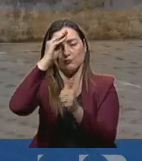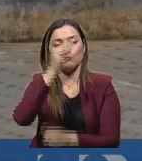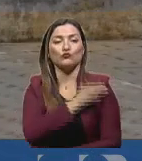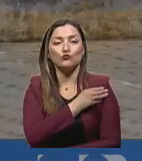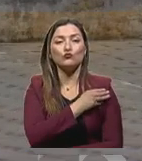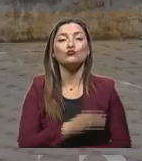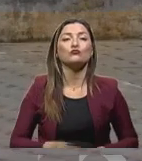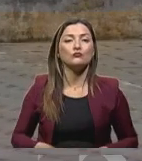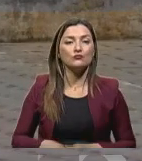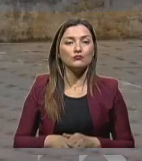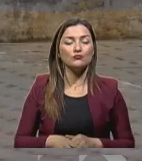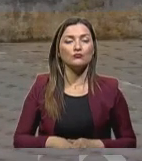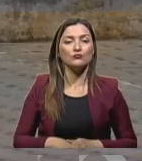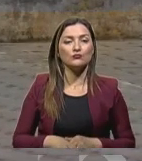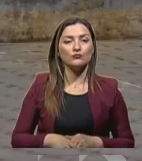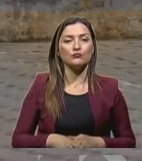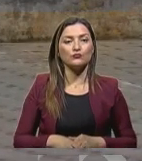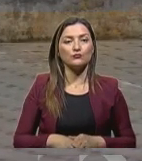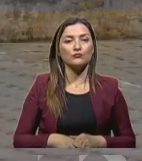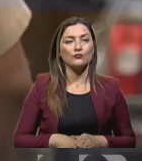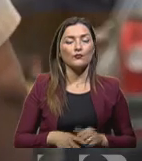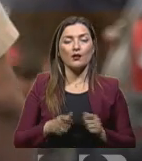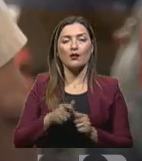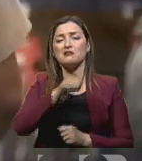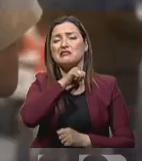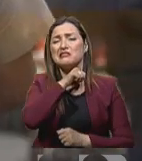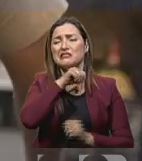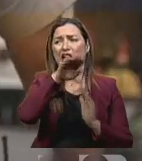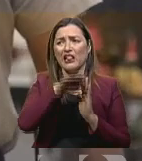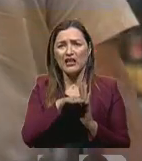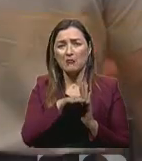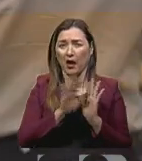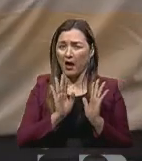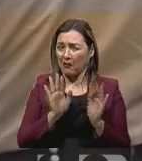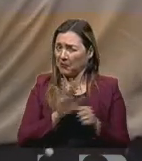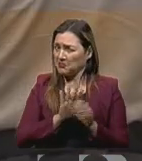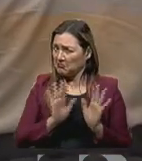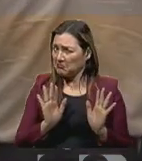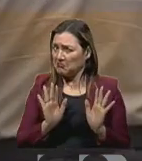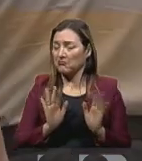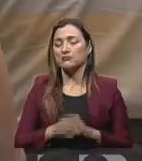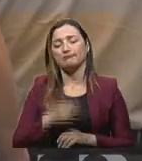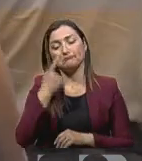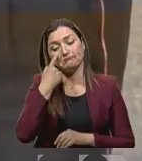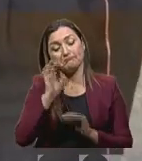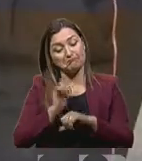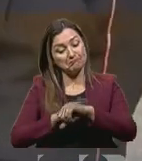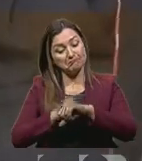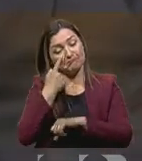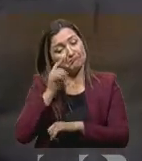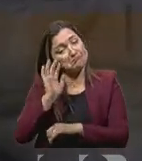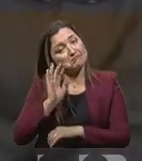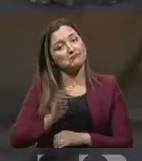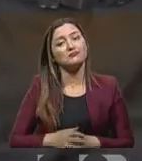sin embargo Esto será suficiente para disminuir el nivel de inseguridad en la provincia solo el tiempo lo